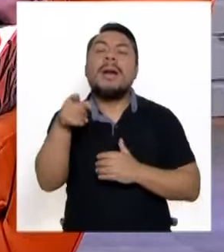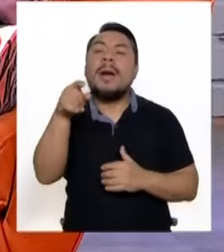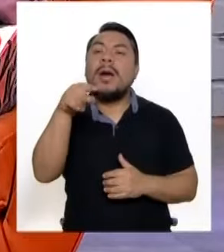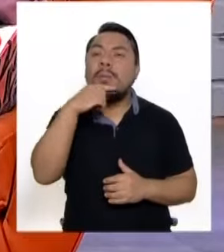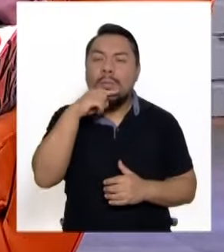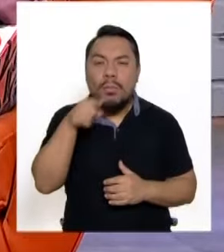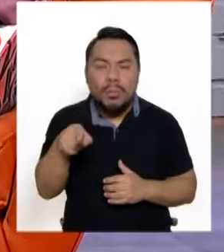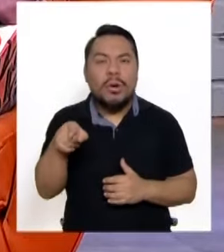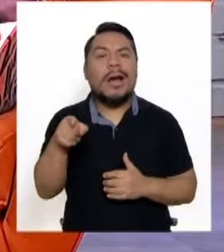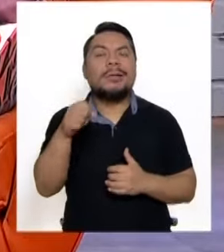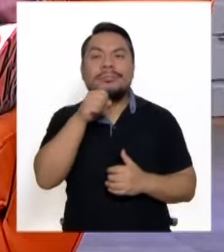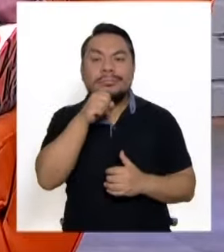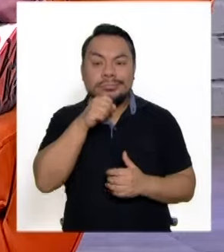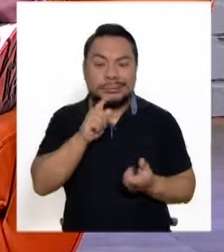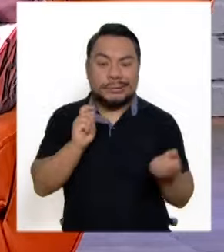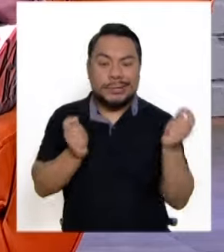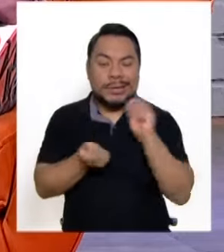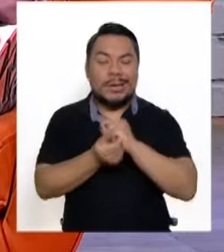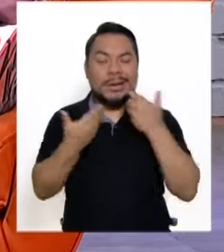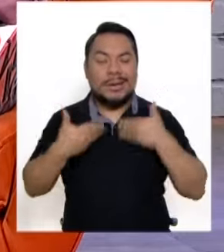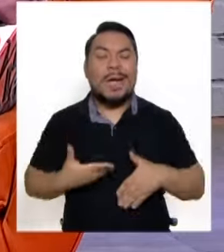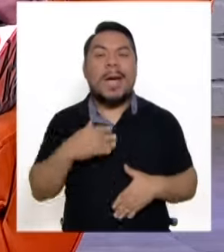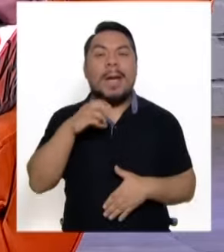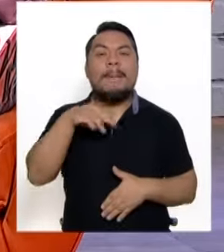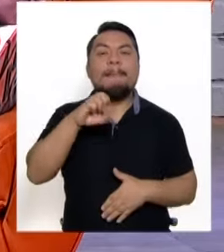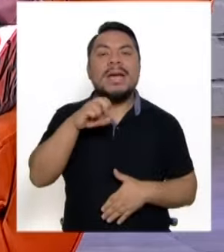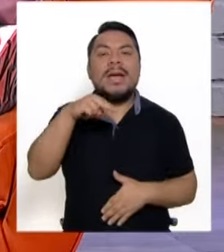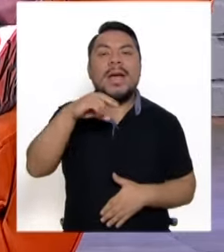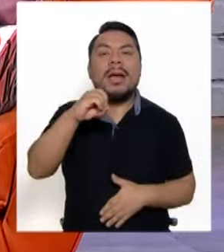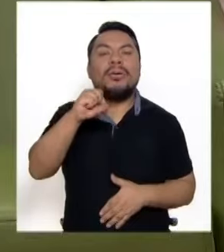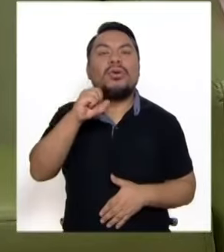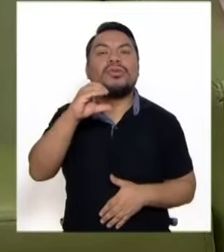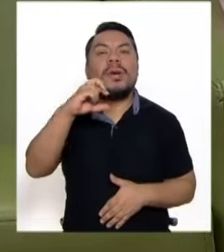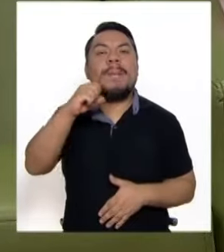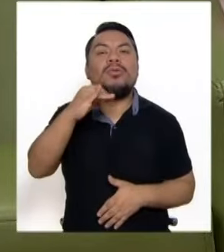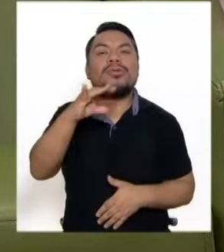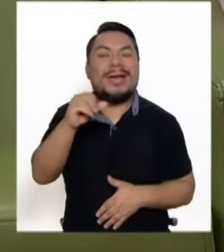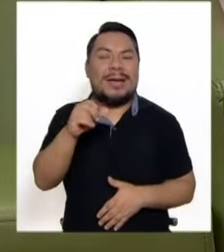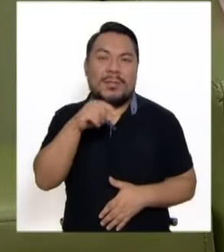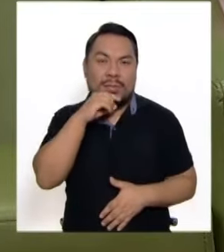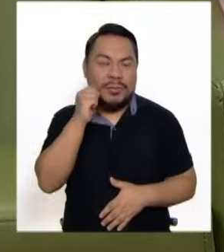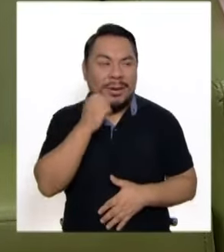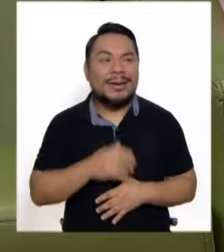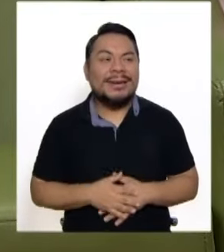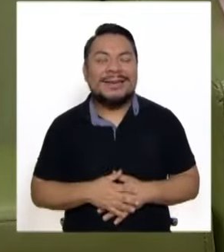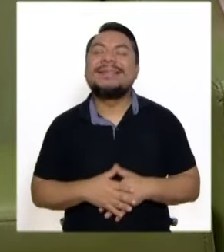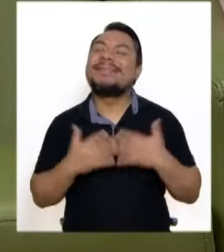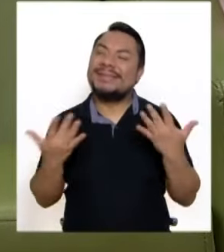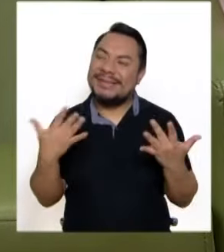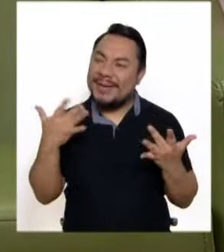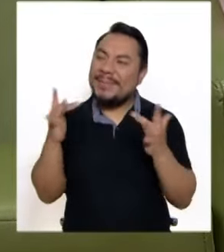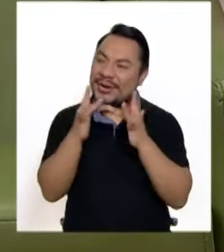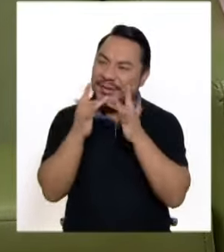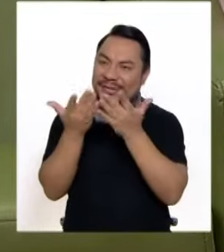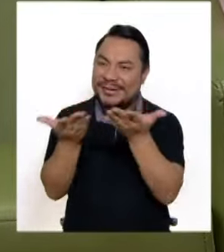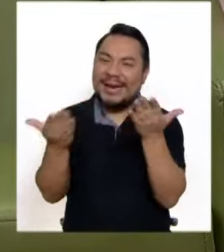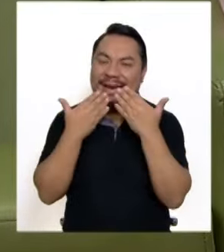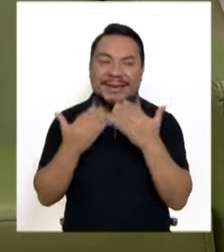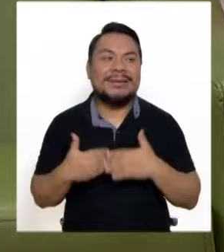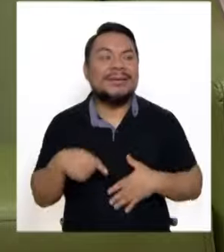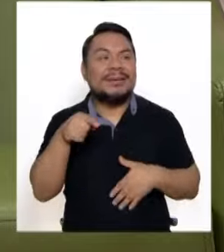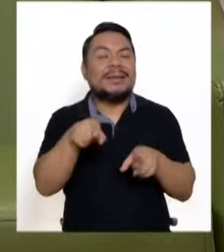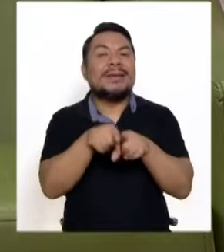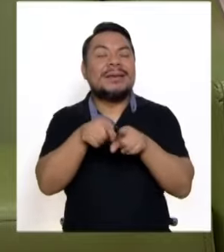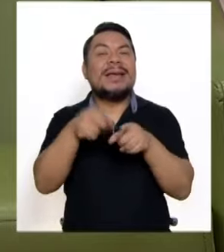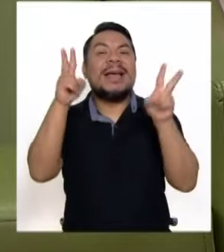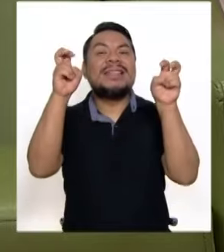los cambios al llegar la menopausia. ¿Cómo está, doctor Napoleón? Muy bien, ¿cómo están, amigos? Cada día más conectados. Y de hecho que menopausia es